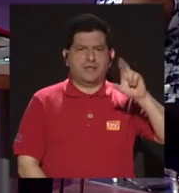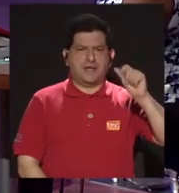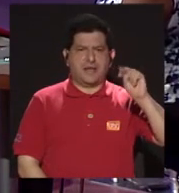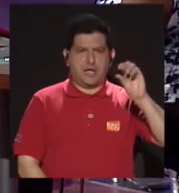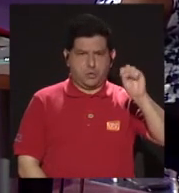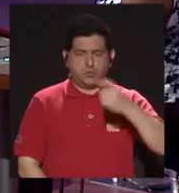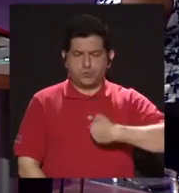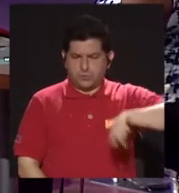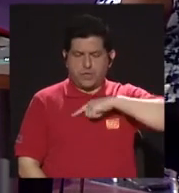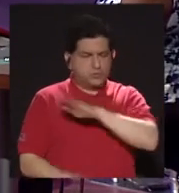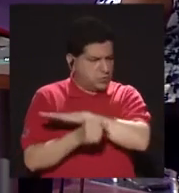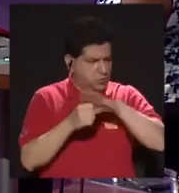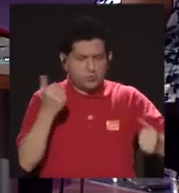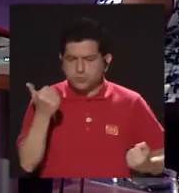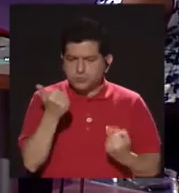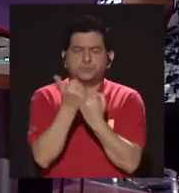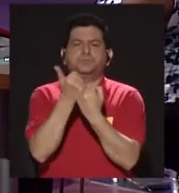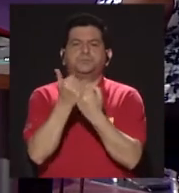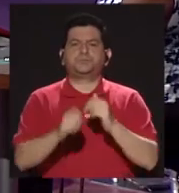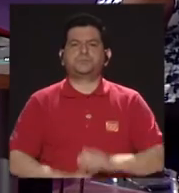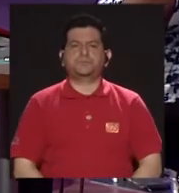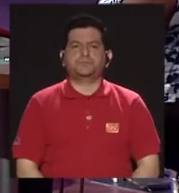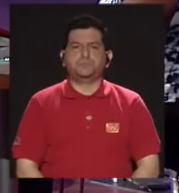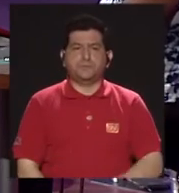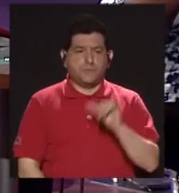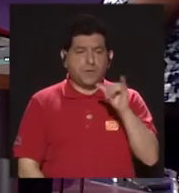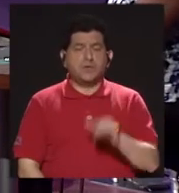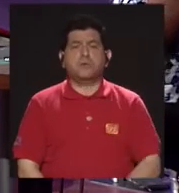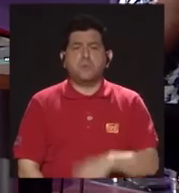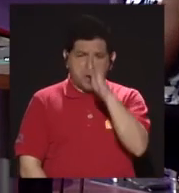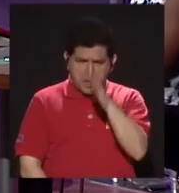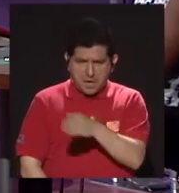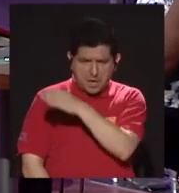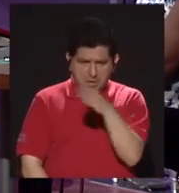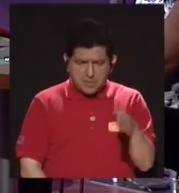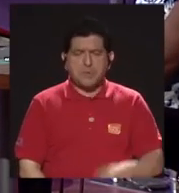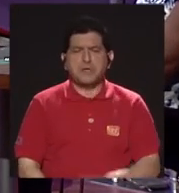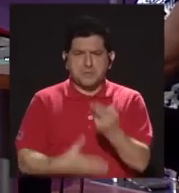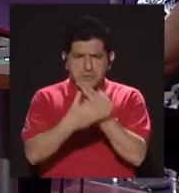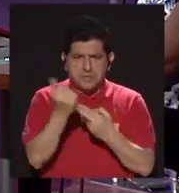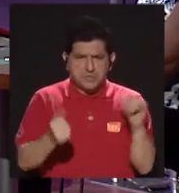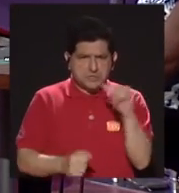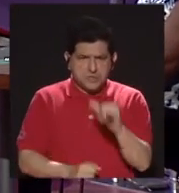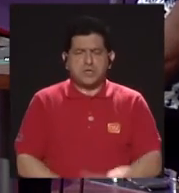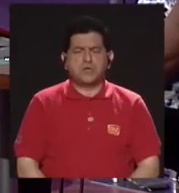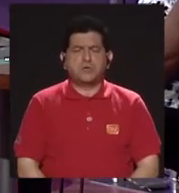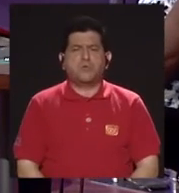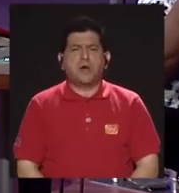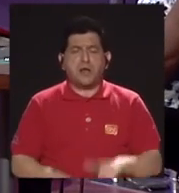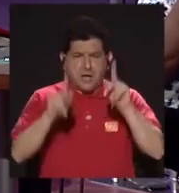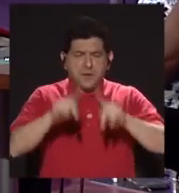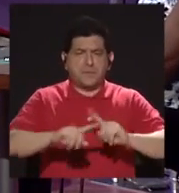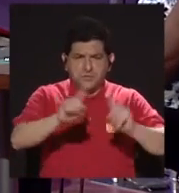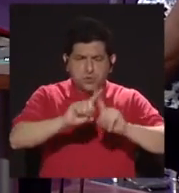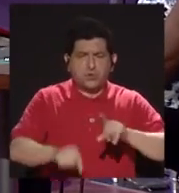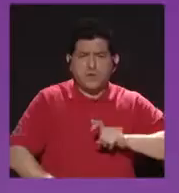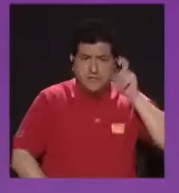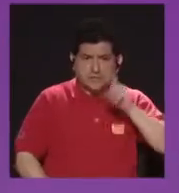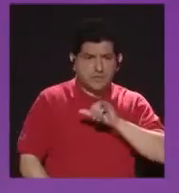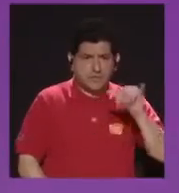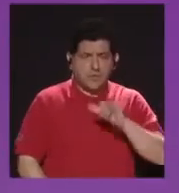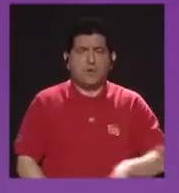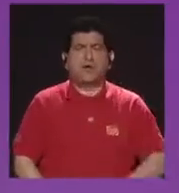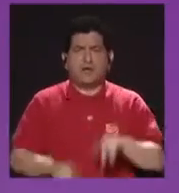total y absoluto apoyo e incluso bendicen las parejas igual que bendicen las parejas heterosexuales mantienen parejas del mismo